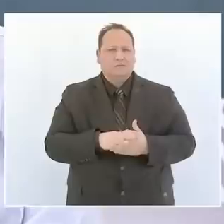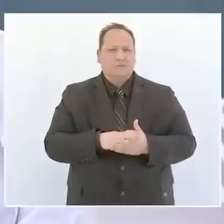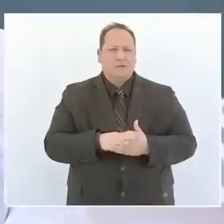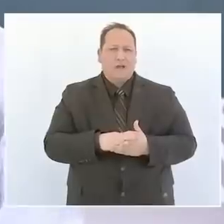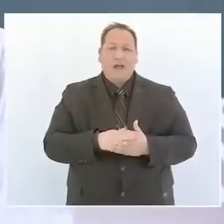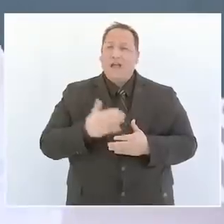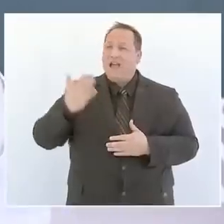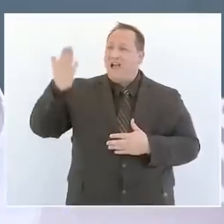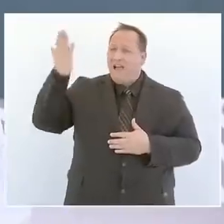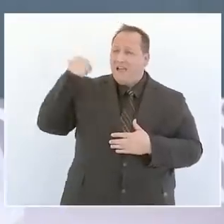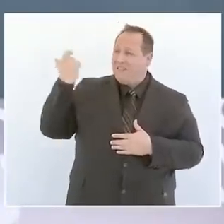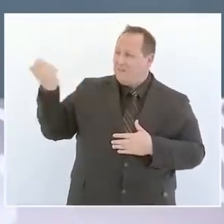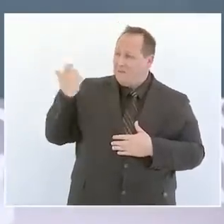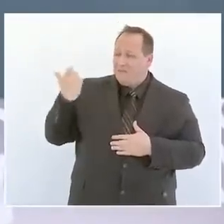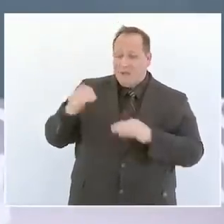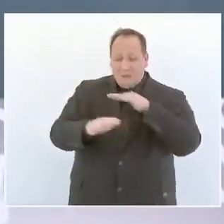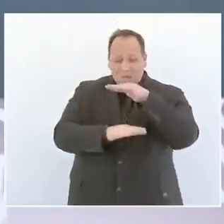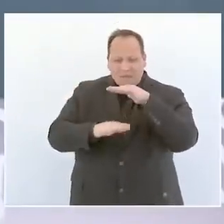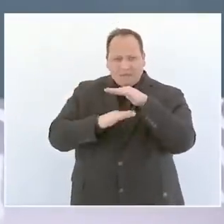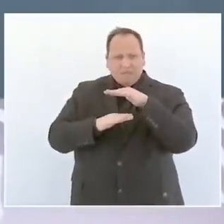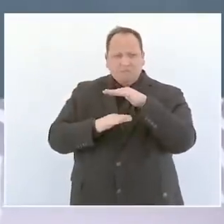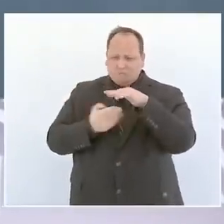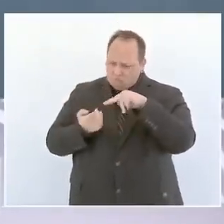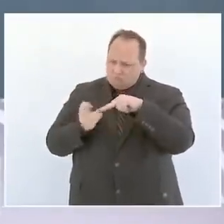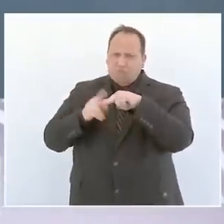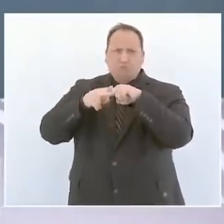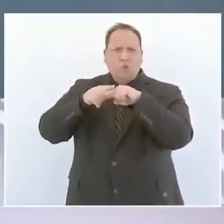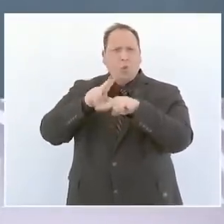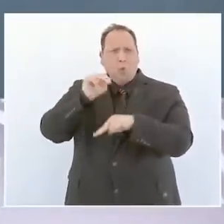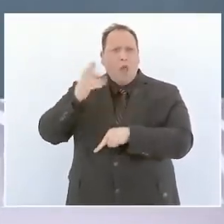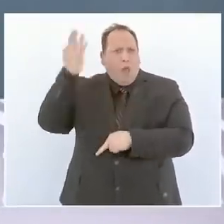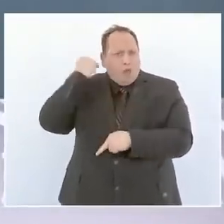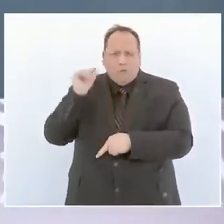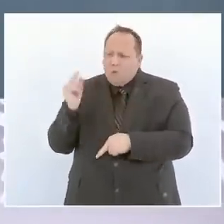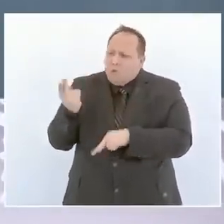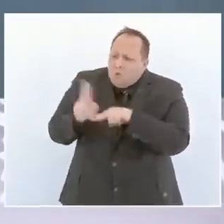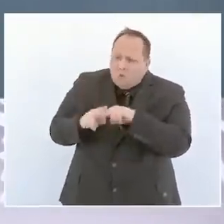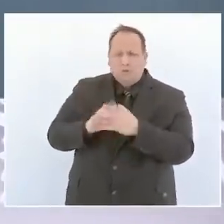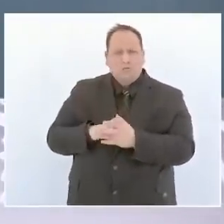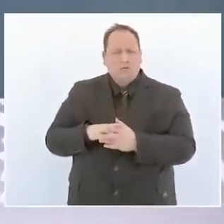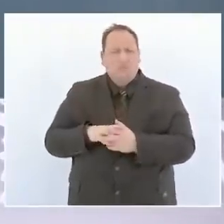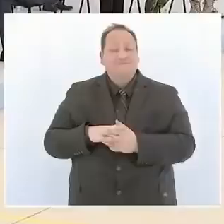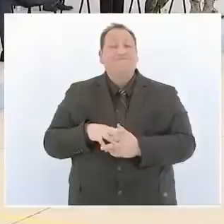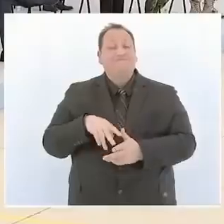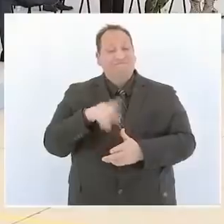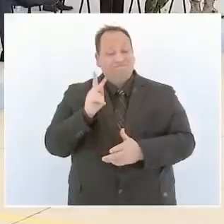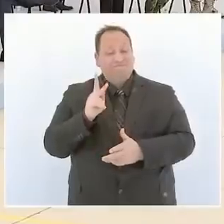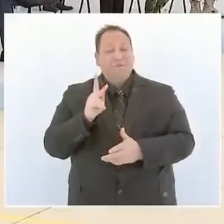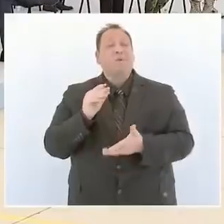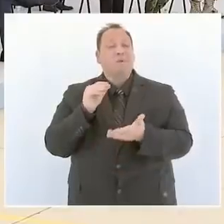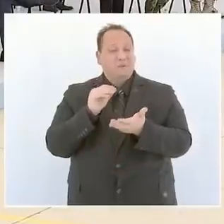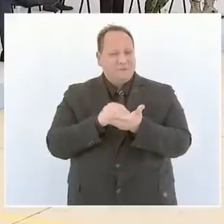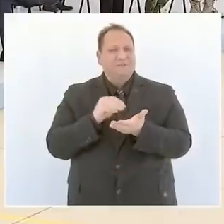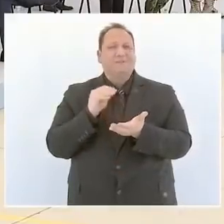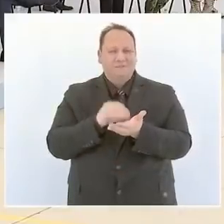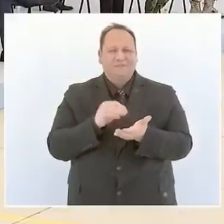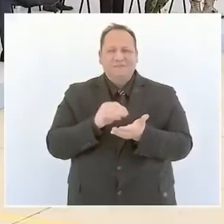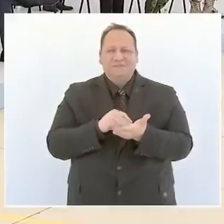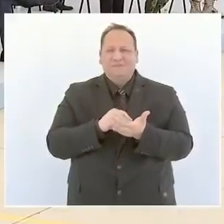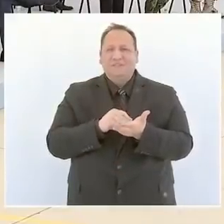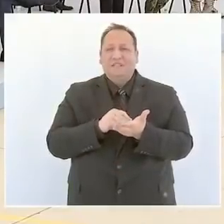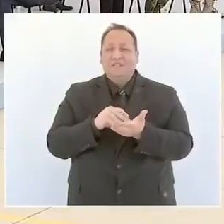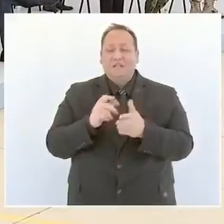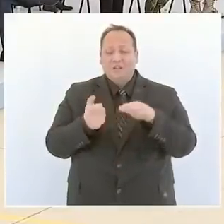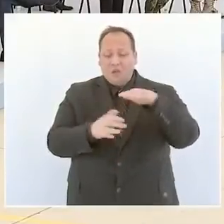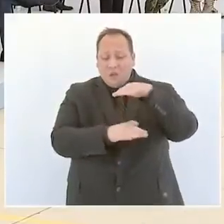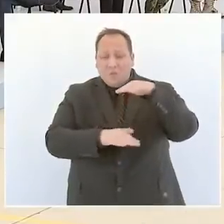Nunca había aumentado tanto el salario mínimo. Y sin embargo, sigue estando arriba el